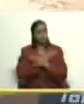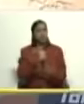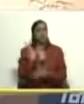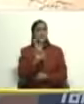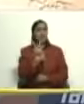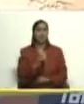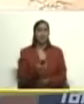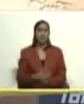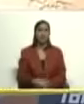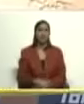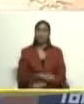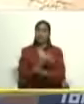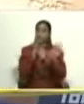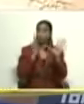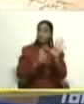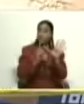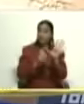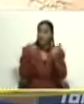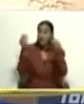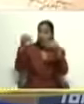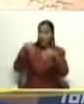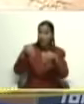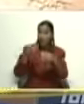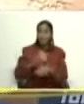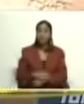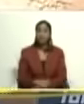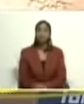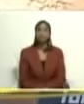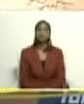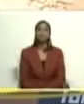y el 5º consenso que sumamos de